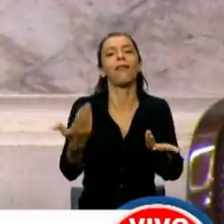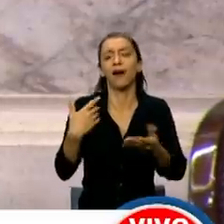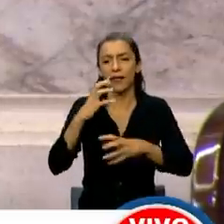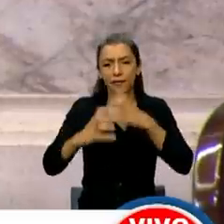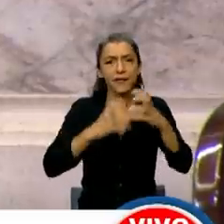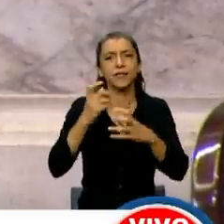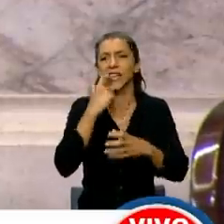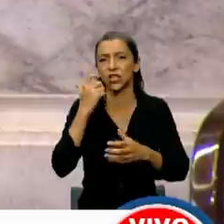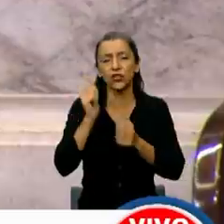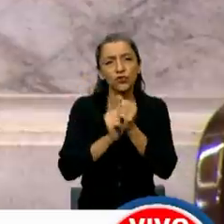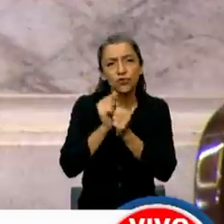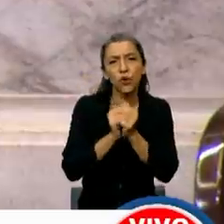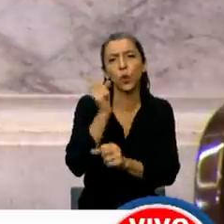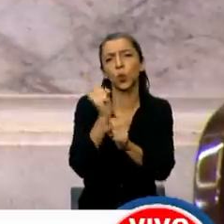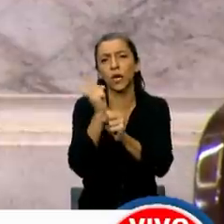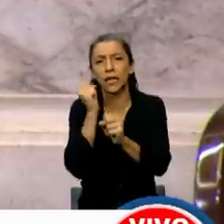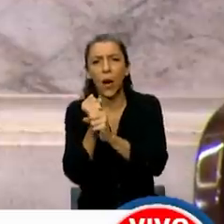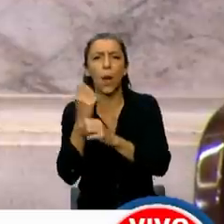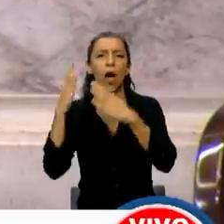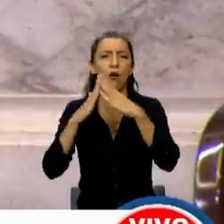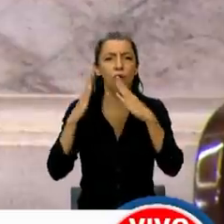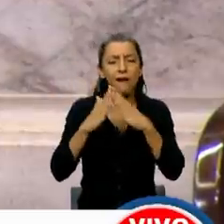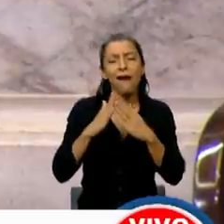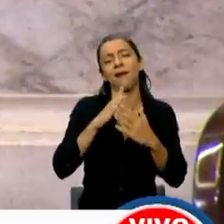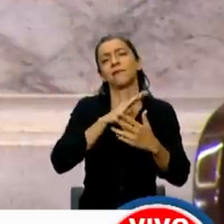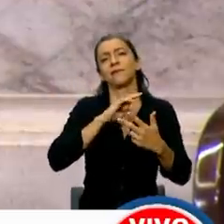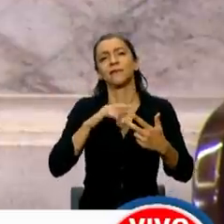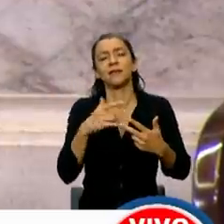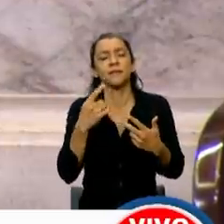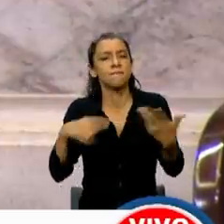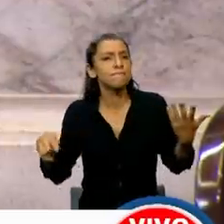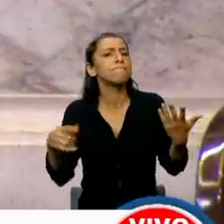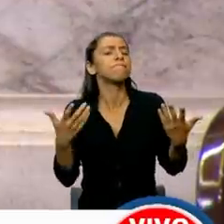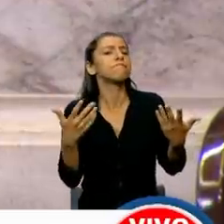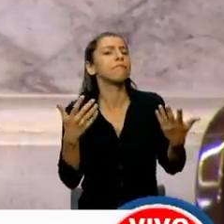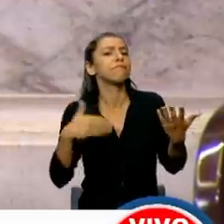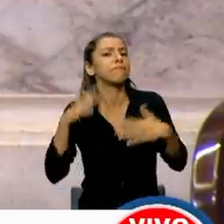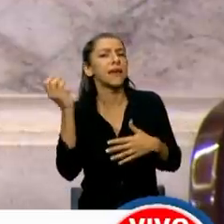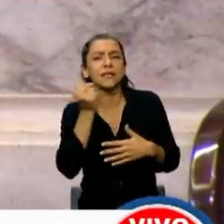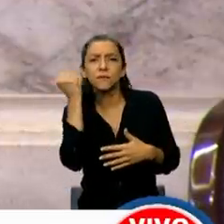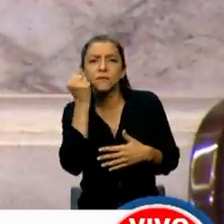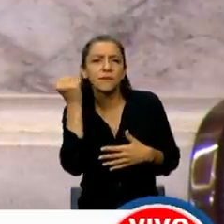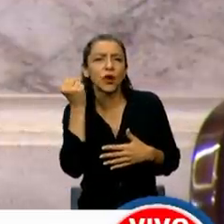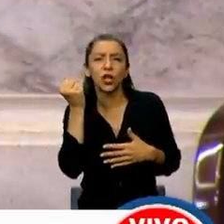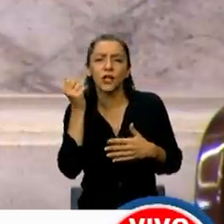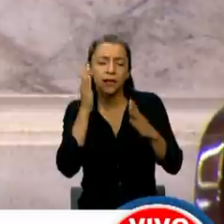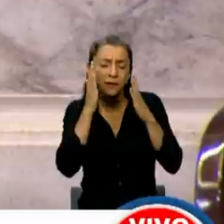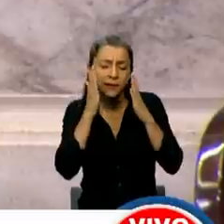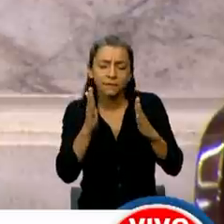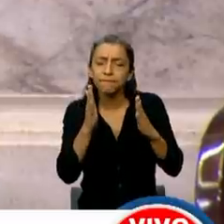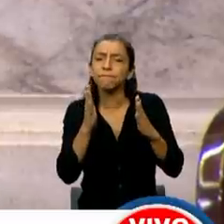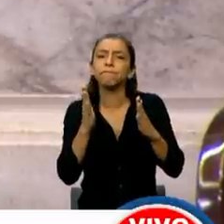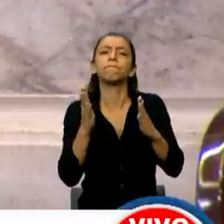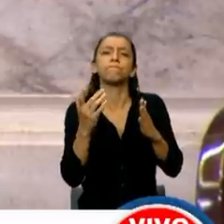al trabajo a la vivienda pero que fundamentalmente tienen que hacer